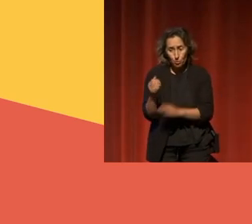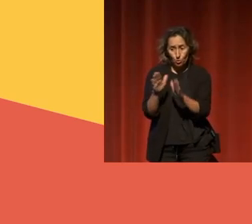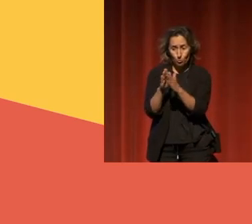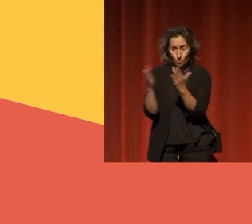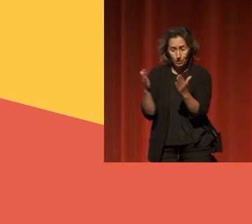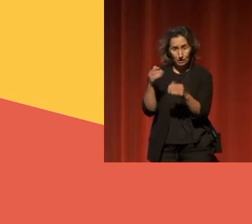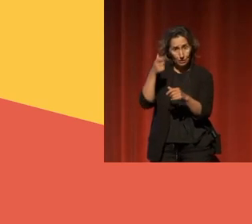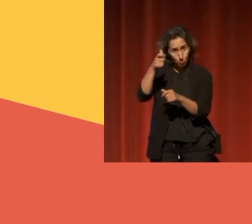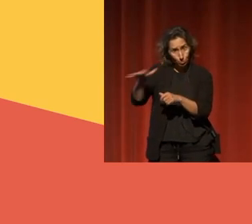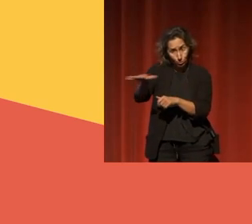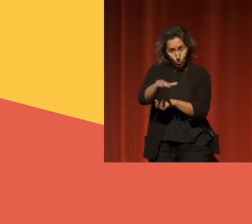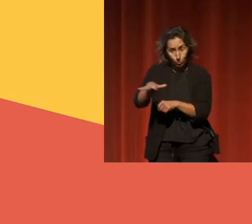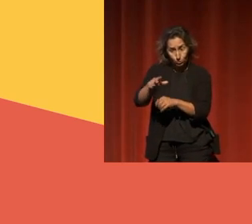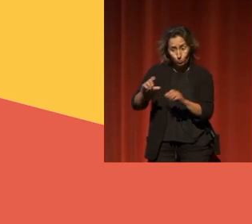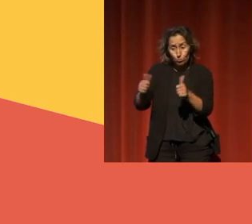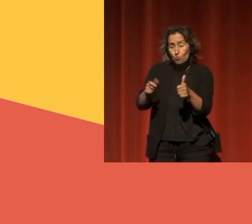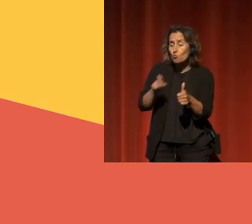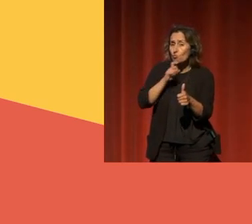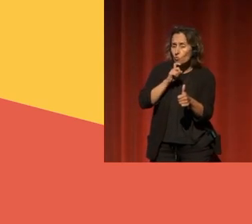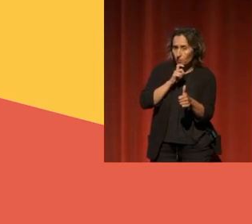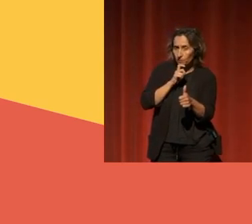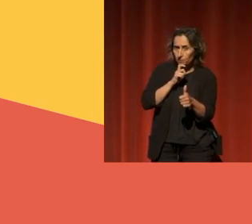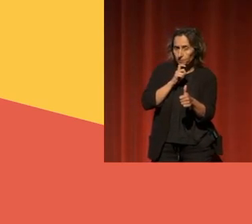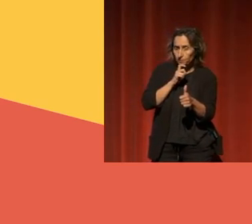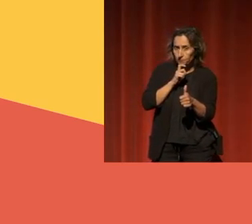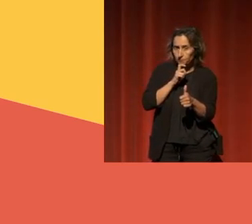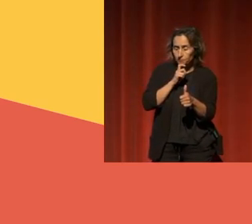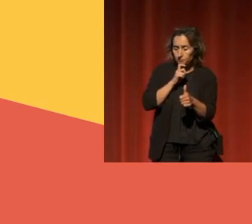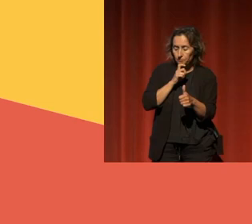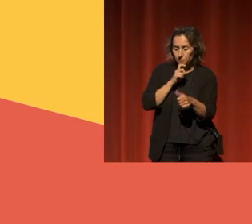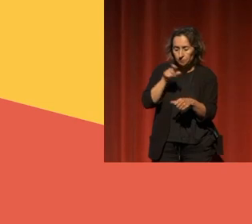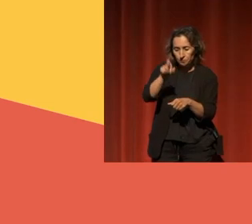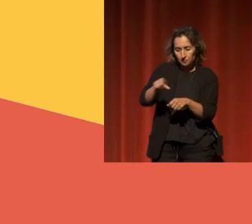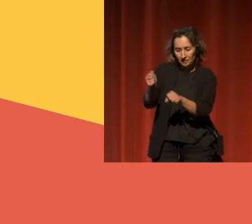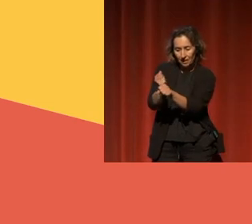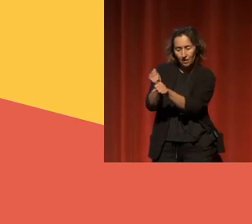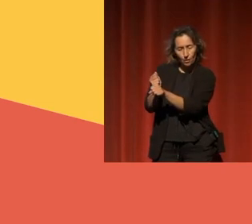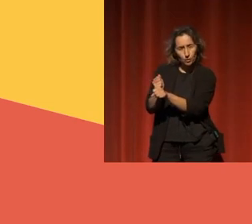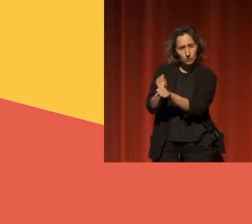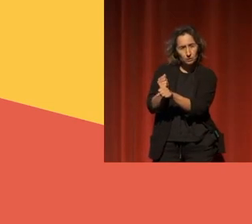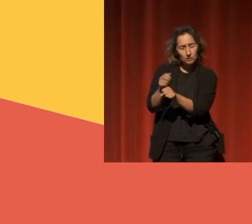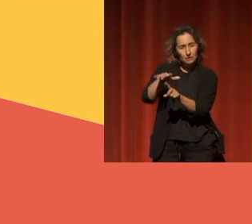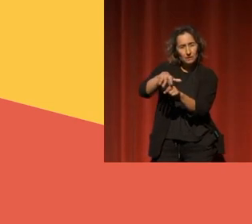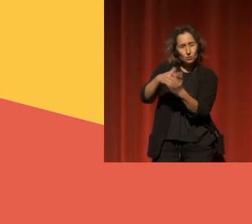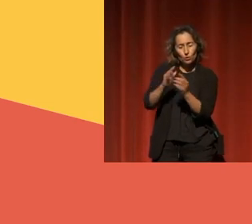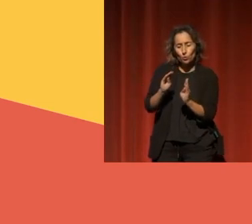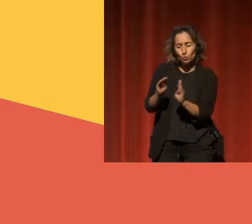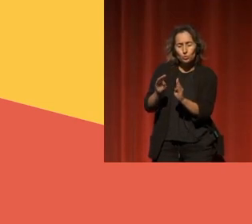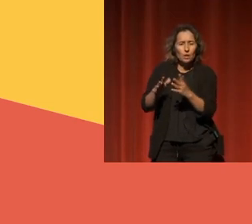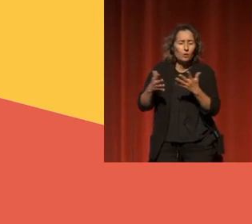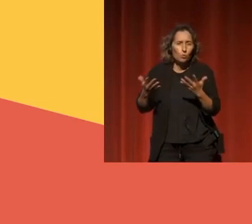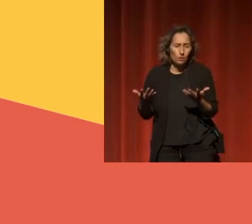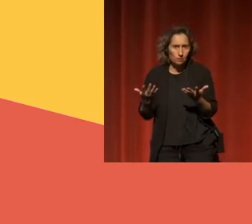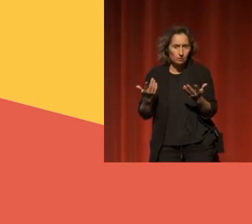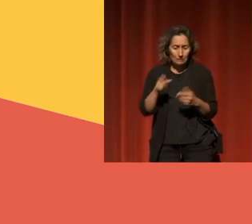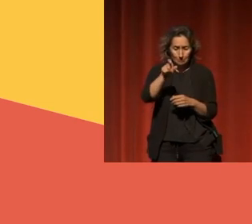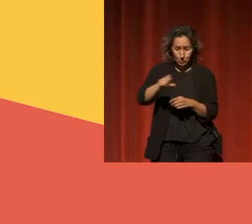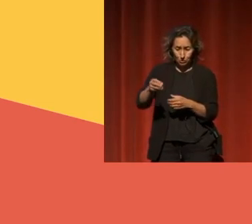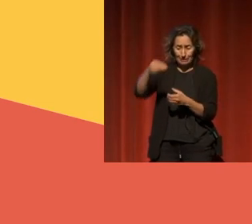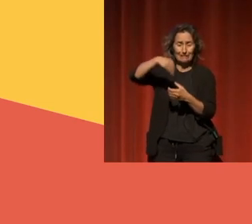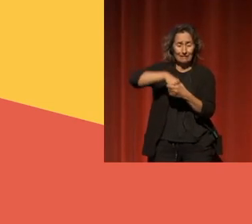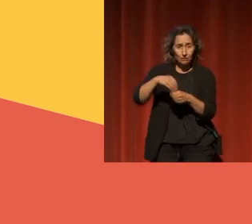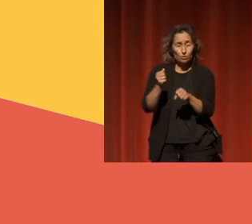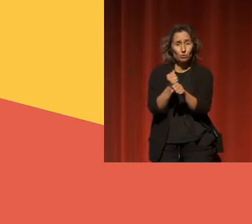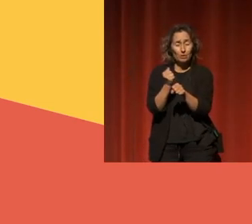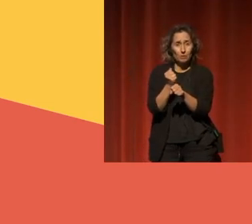mundo rural es conocer Cuál es la situación de su personal del personal bibliotecario de de las personas que trabajan en las